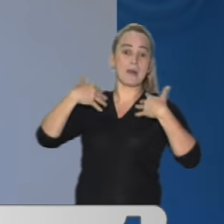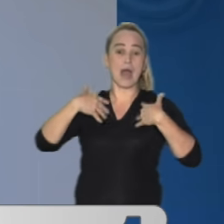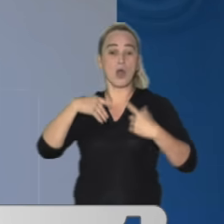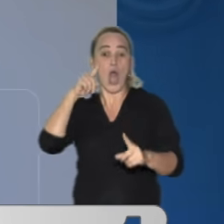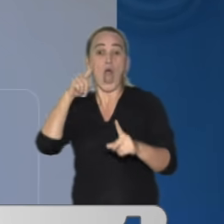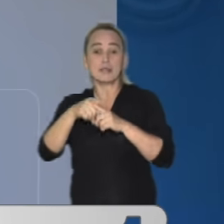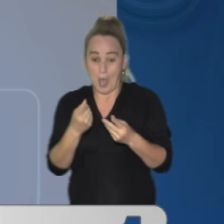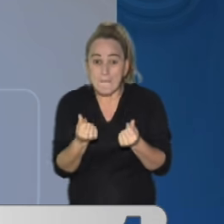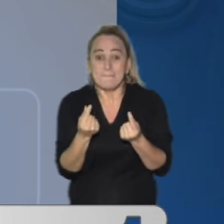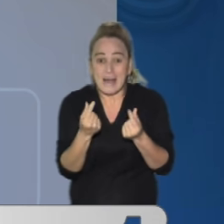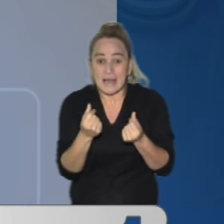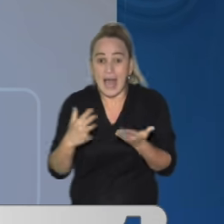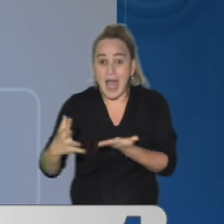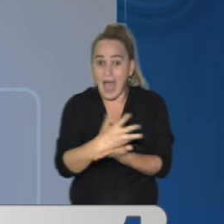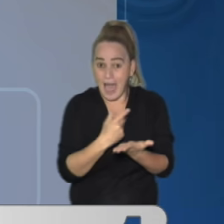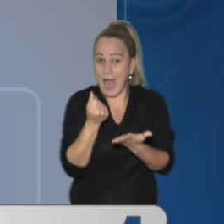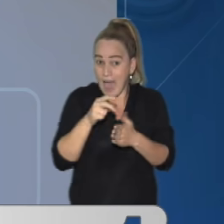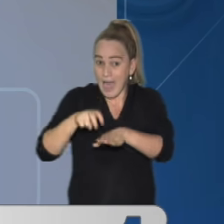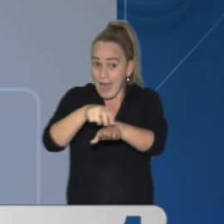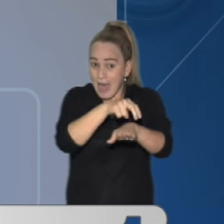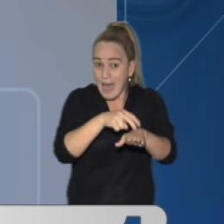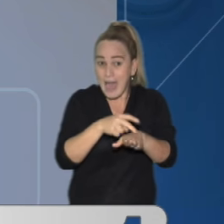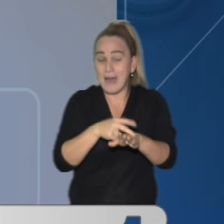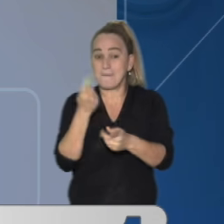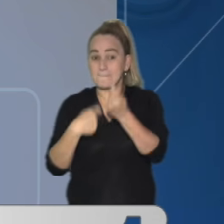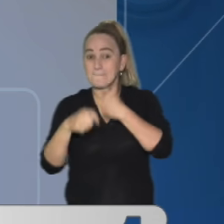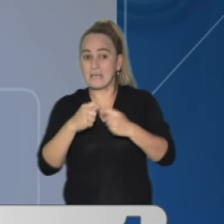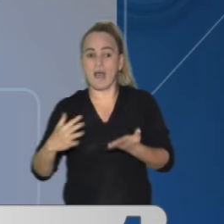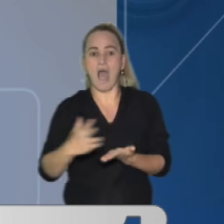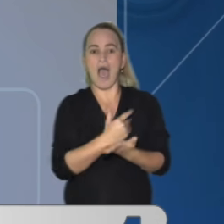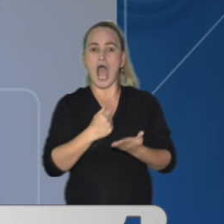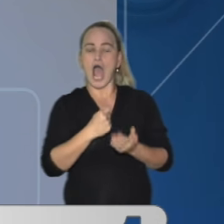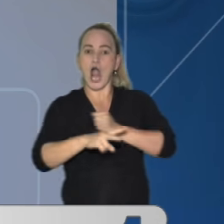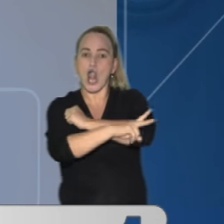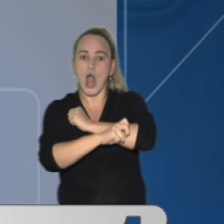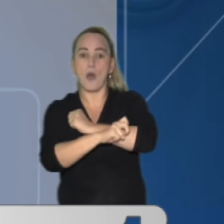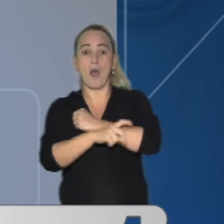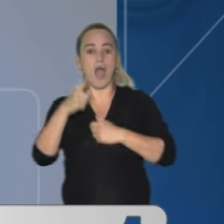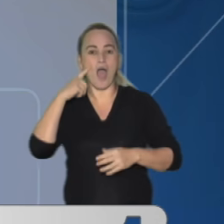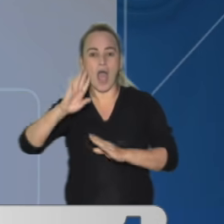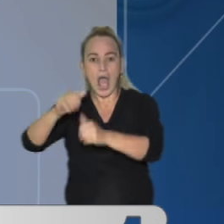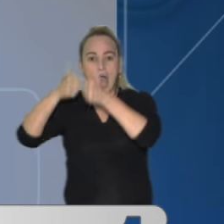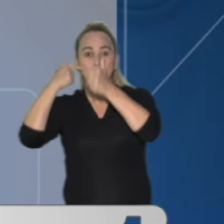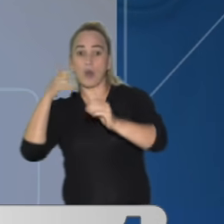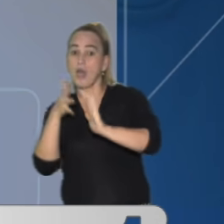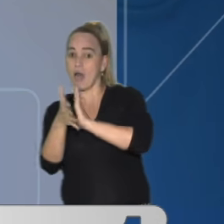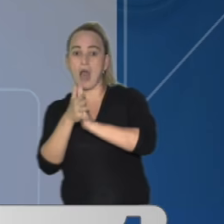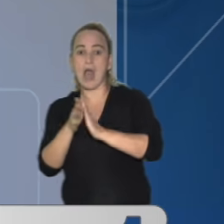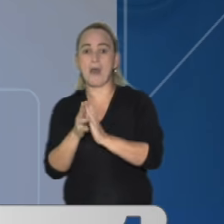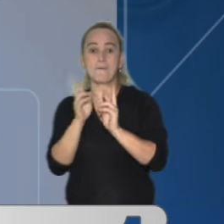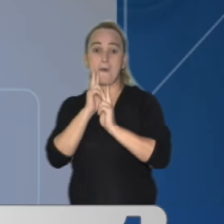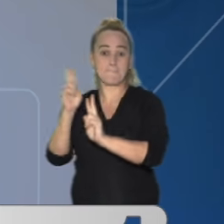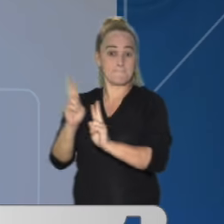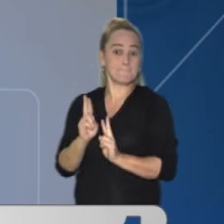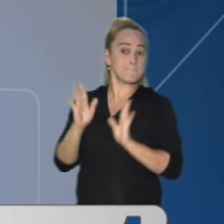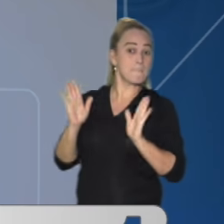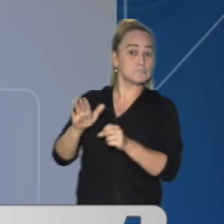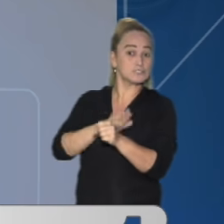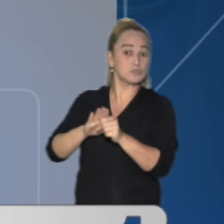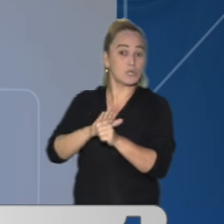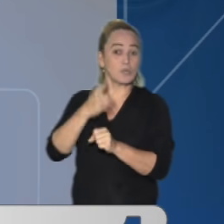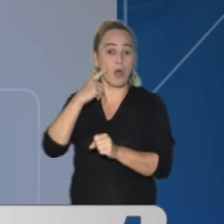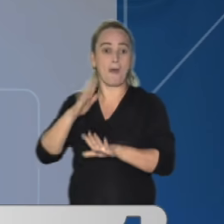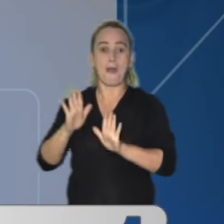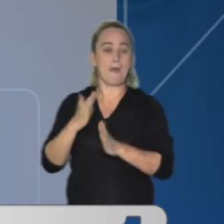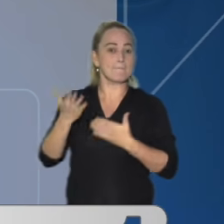el producido de lo que llevaba allí, el dinero de sus pasajeros. Las autoridades, aunque aún no se han pronunciado sobre este hecho, pues dicen